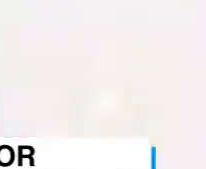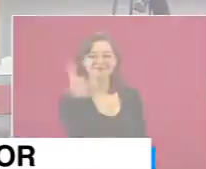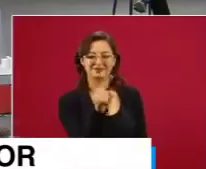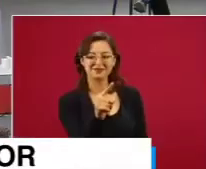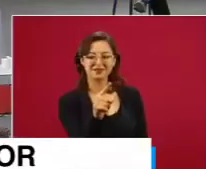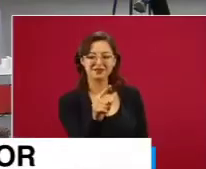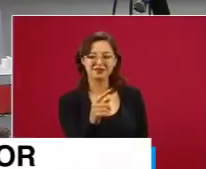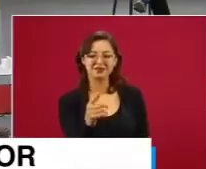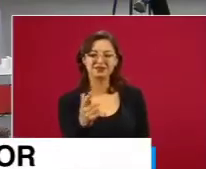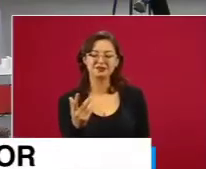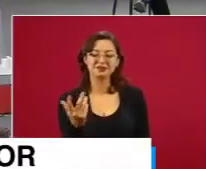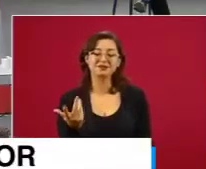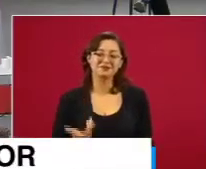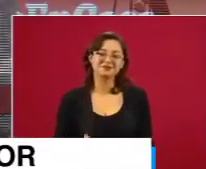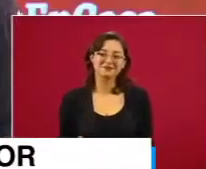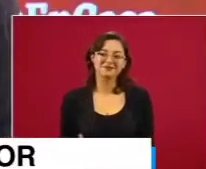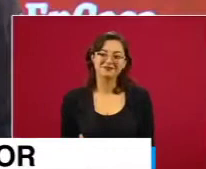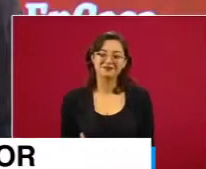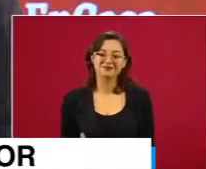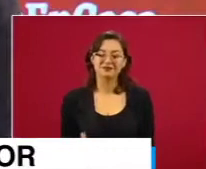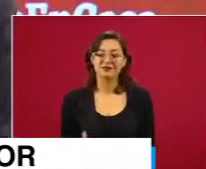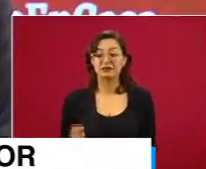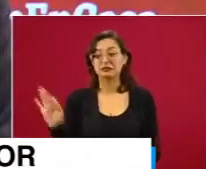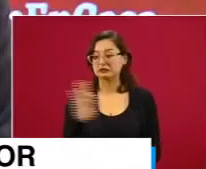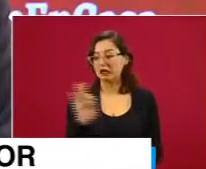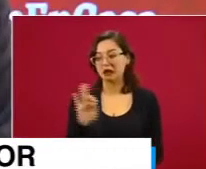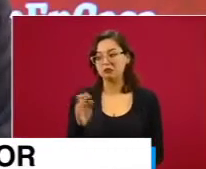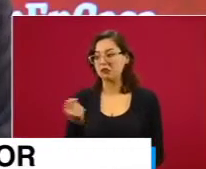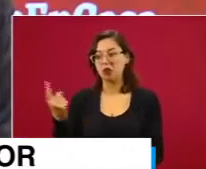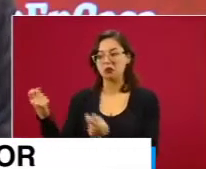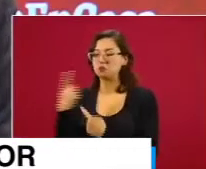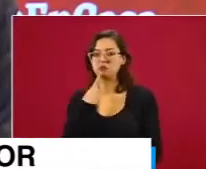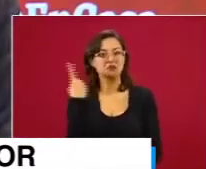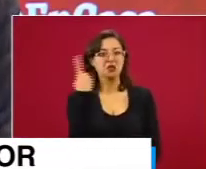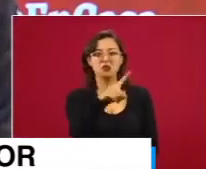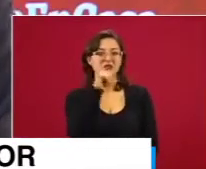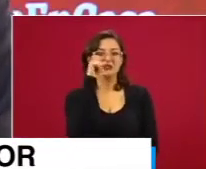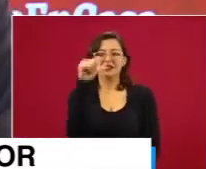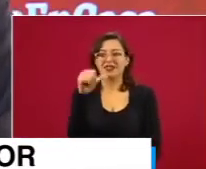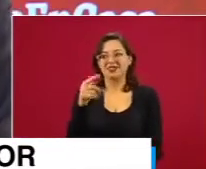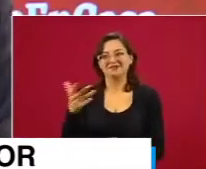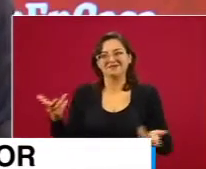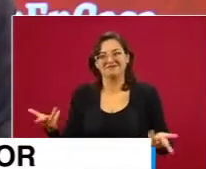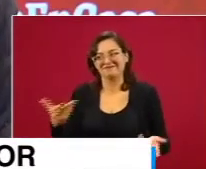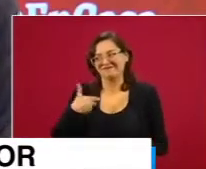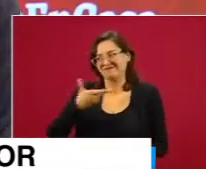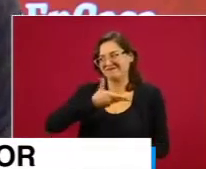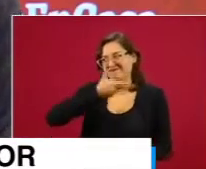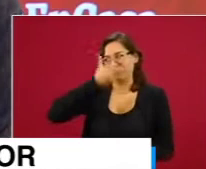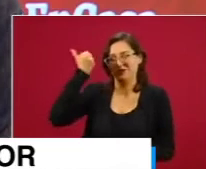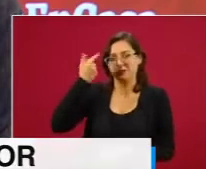computadoras, puede haber cifra negra, pero en las denuncias no ha